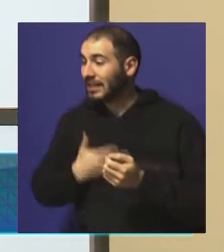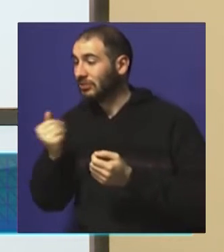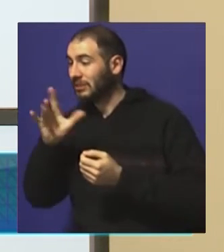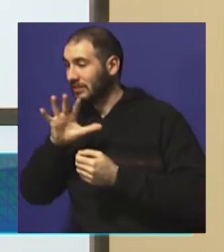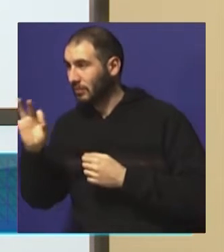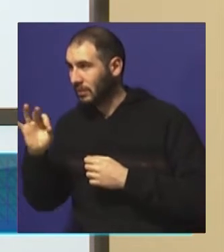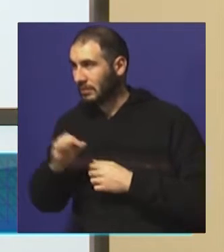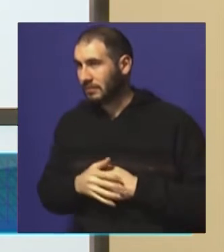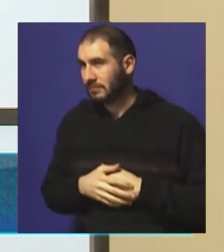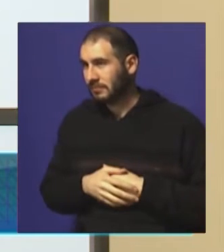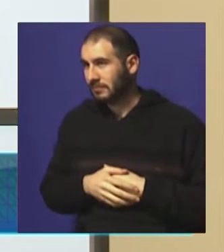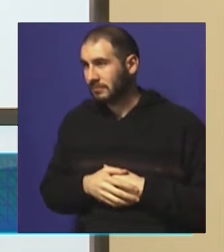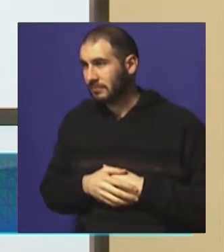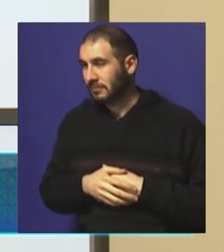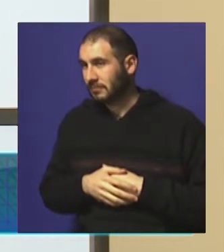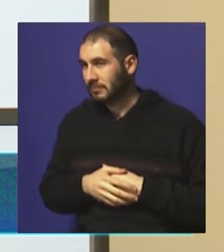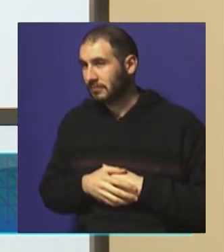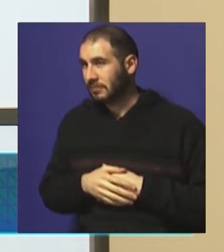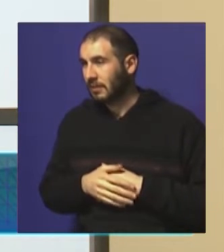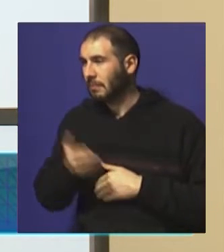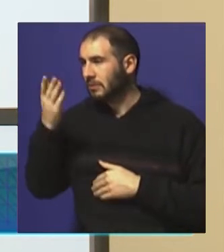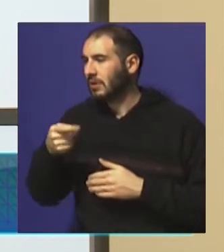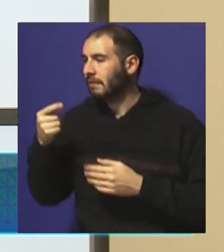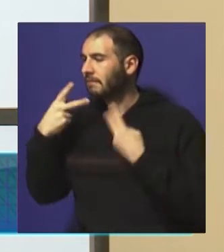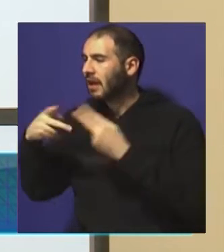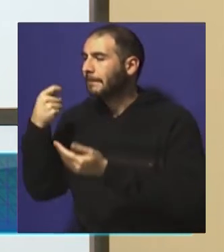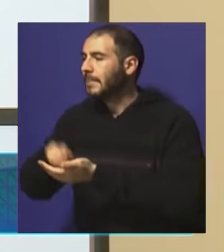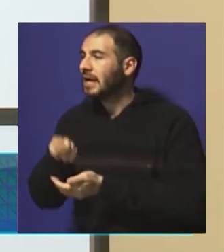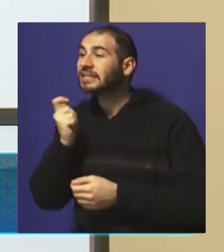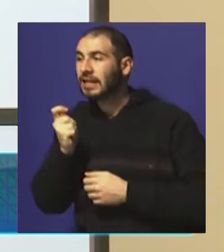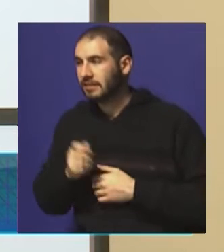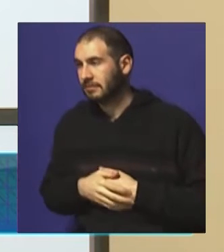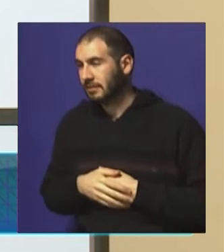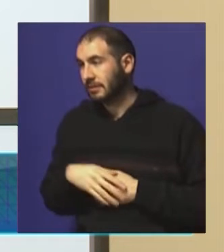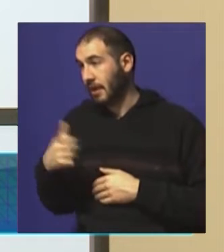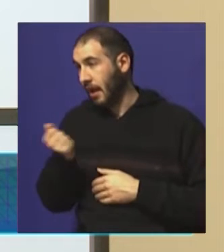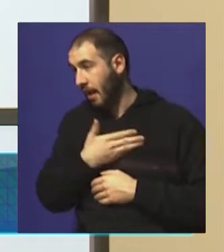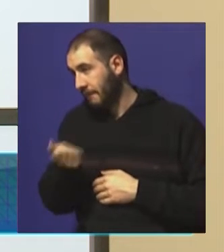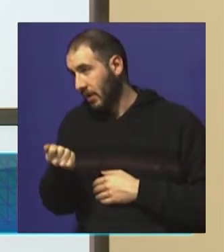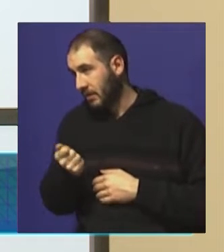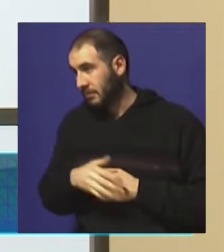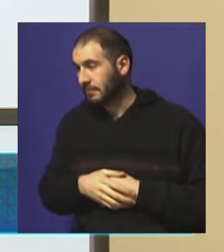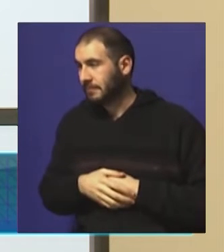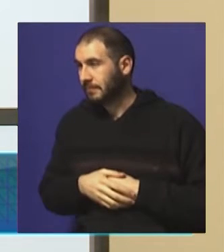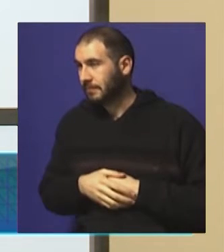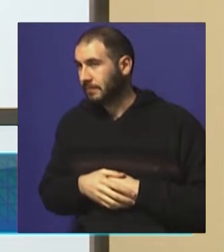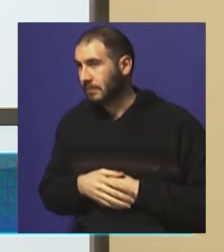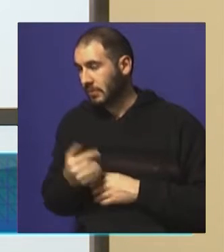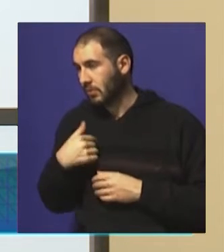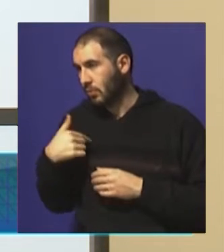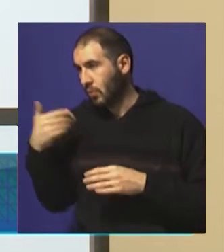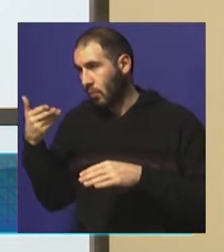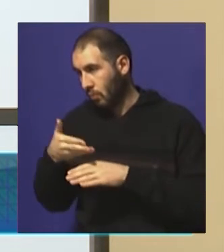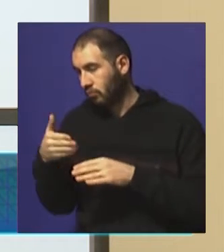dirigentes. ¿Quién pagó ese viaje? Y la AFA, me acuerdo que tuve posibilidad